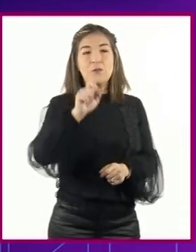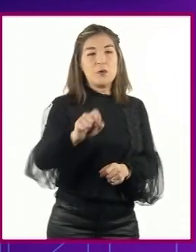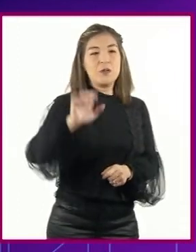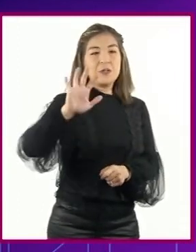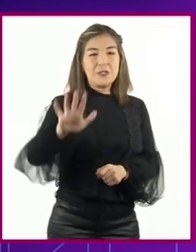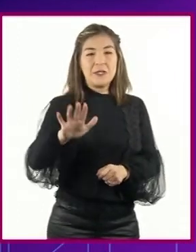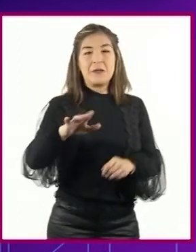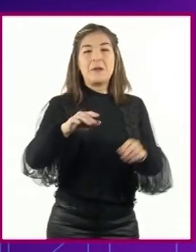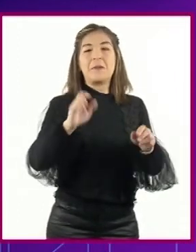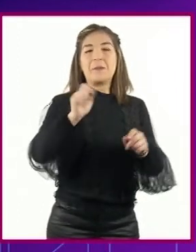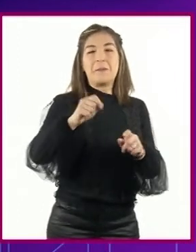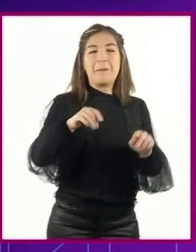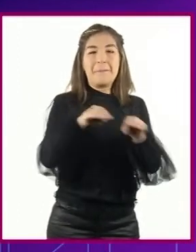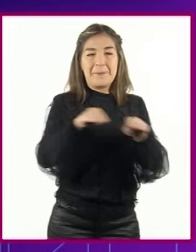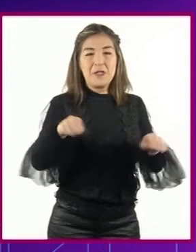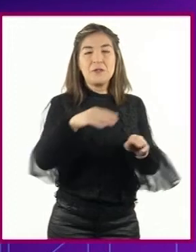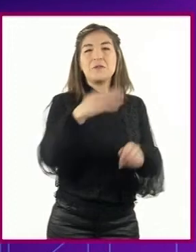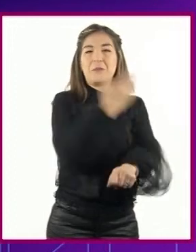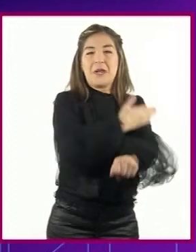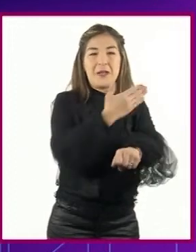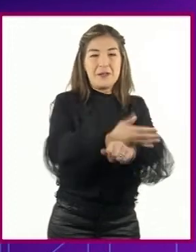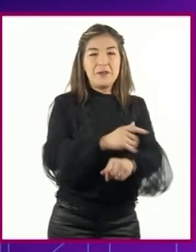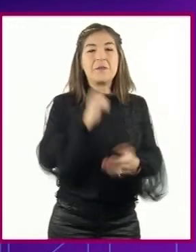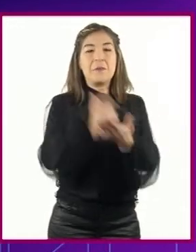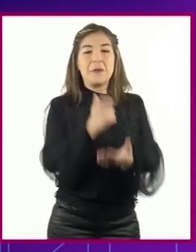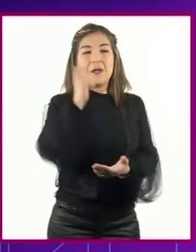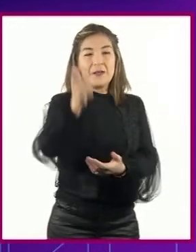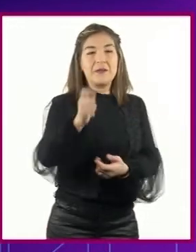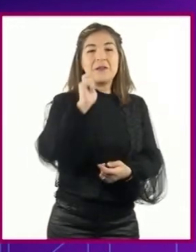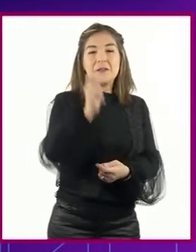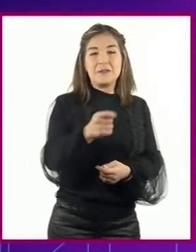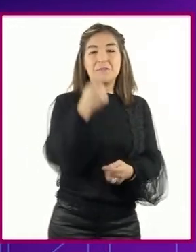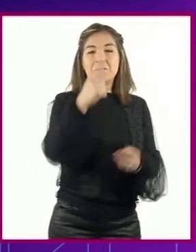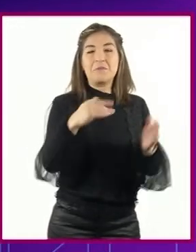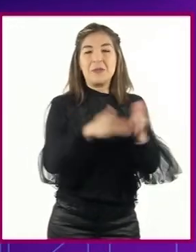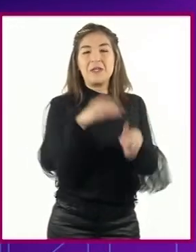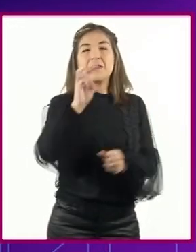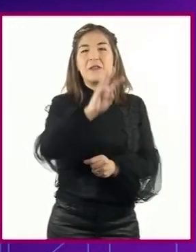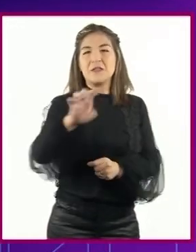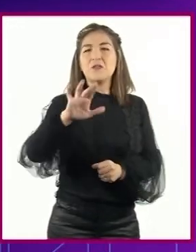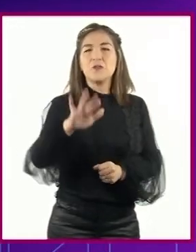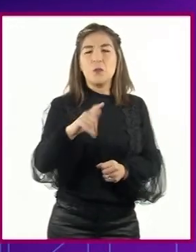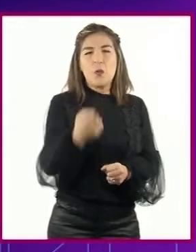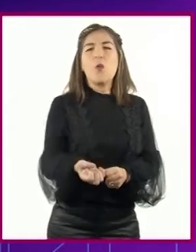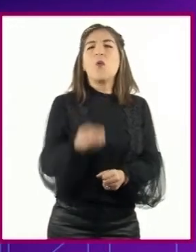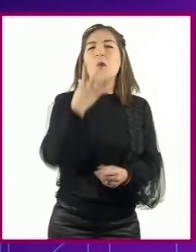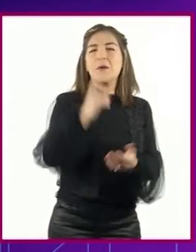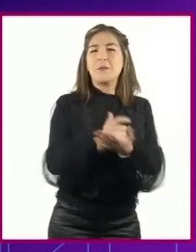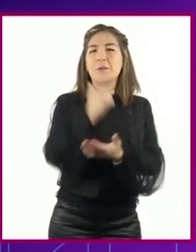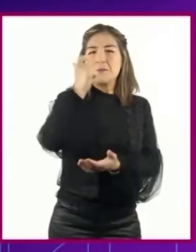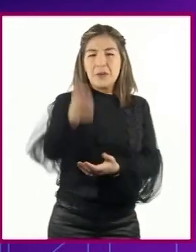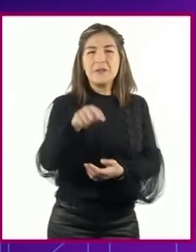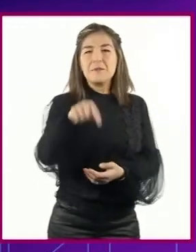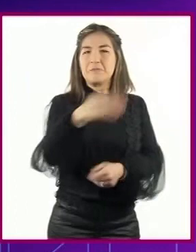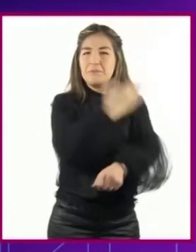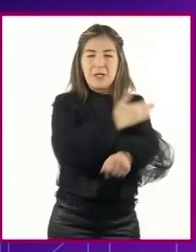de madera y pagó en total la cantidad de 1,350, ¿cuál es el precio por metro cuadrado de